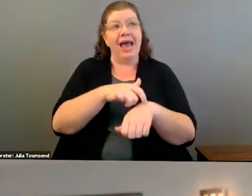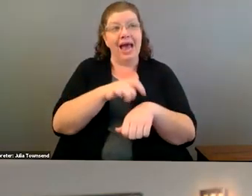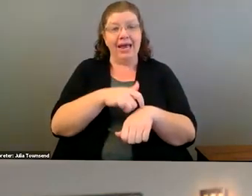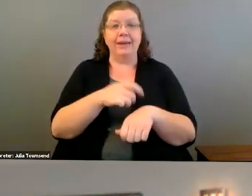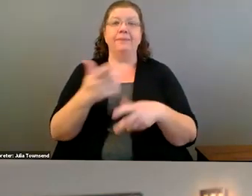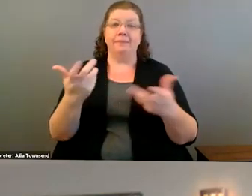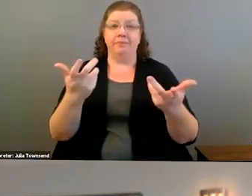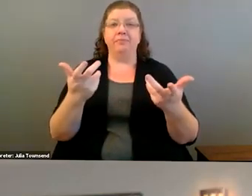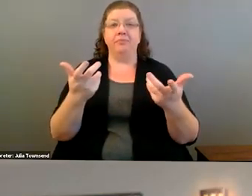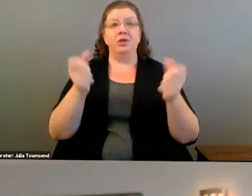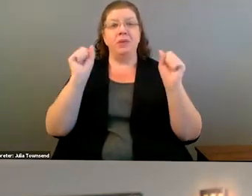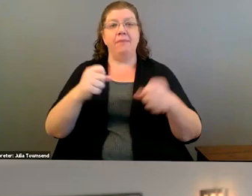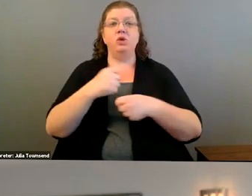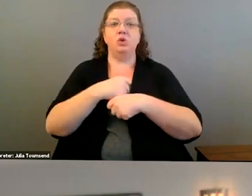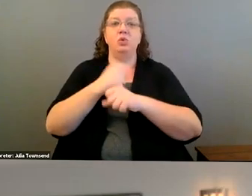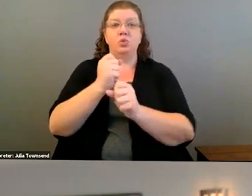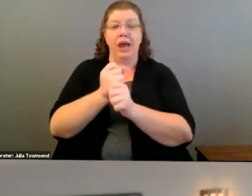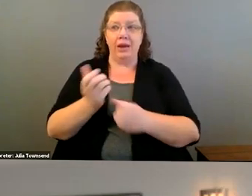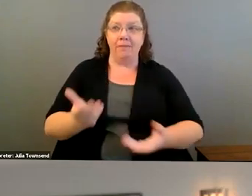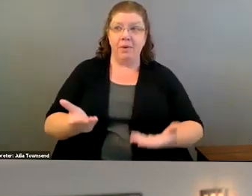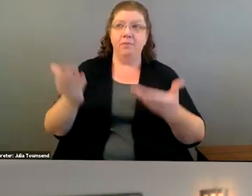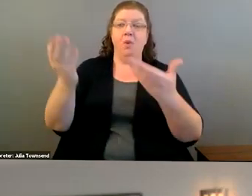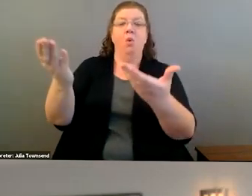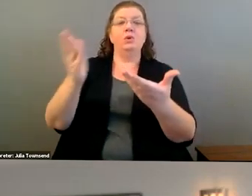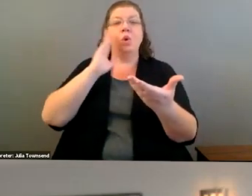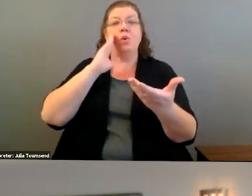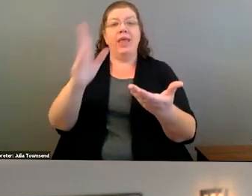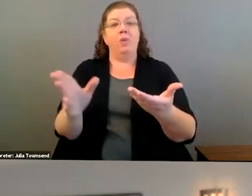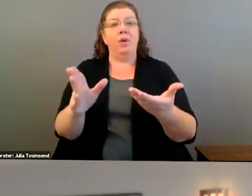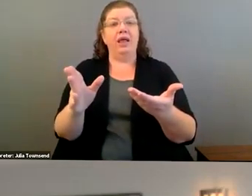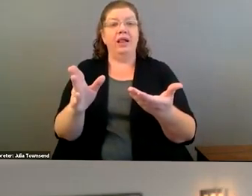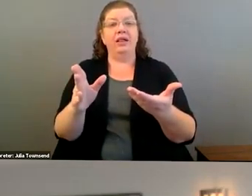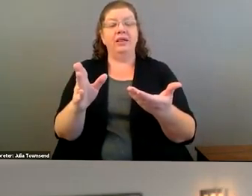más tiempo para realmente crear una propuesta